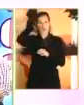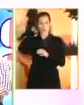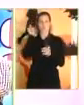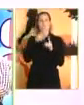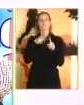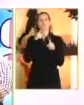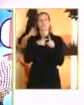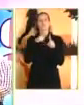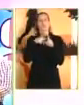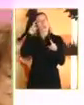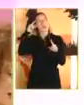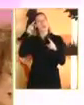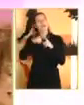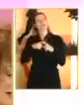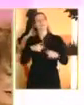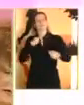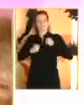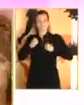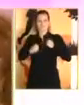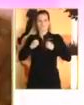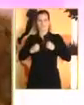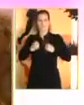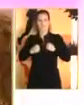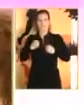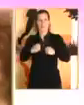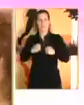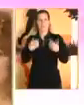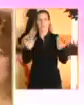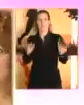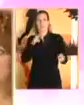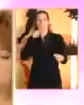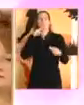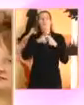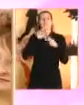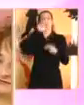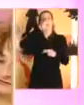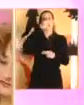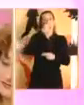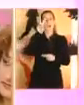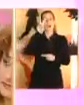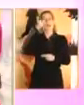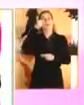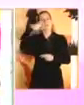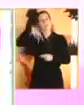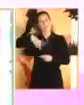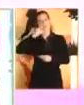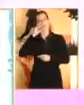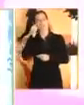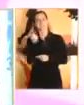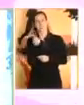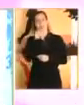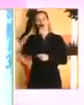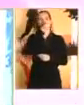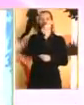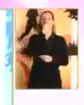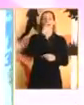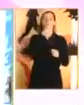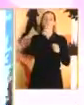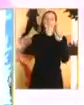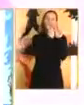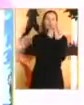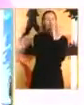para lavarse. Anda. Que viene lavando. Que los romanos eran lavare. Lavare. Les gustaba mucho el rollo este. Sí, hombre,